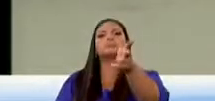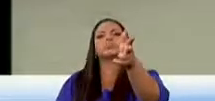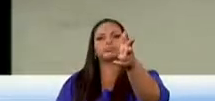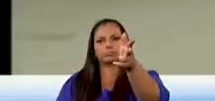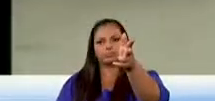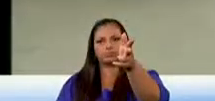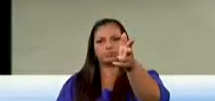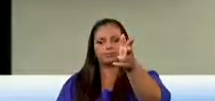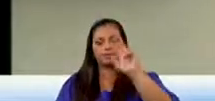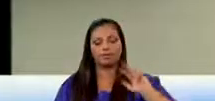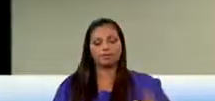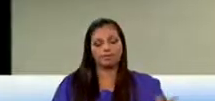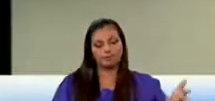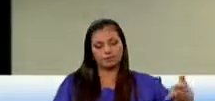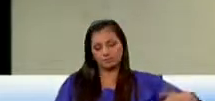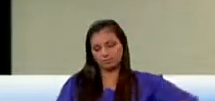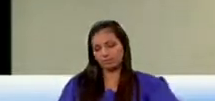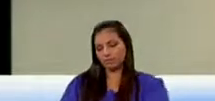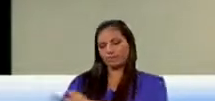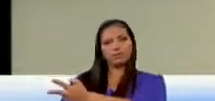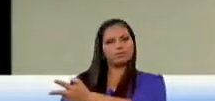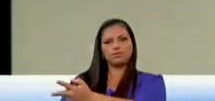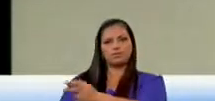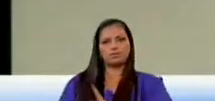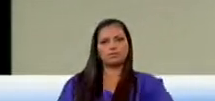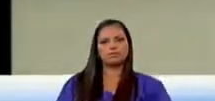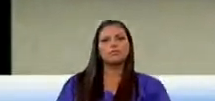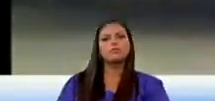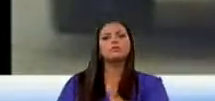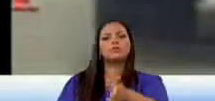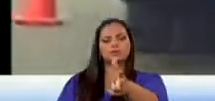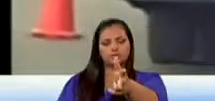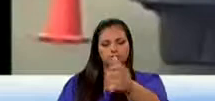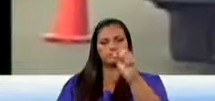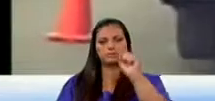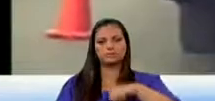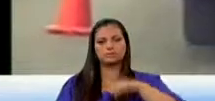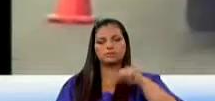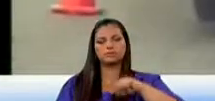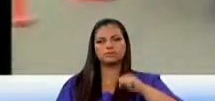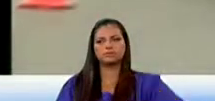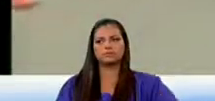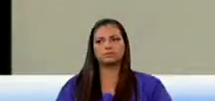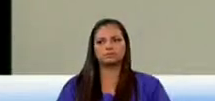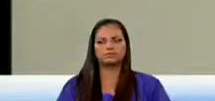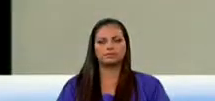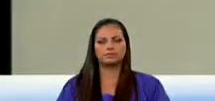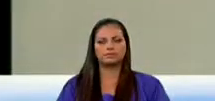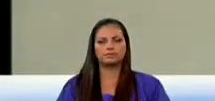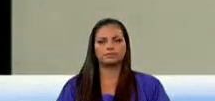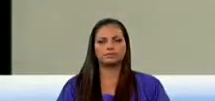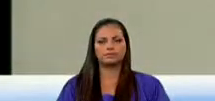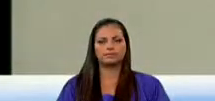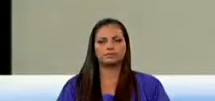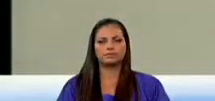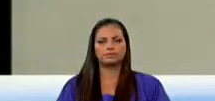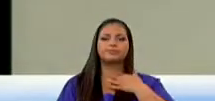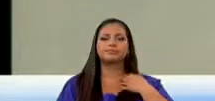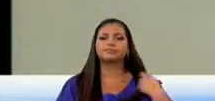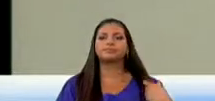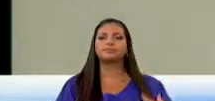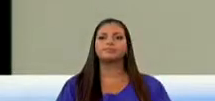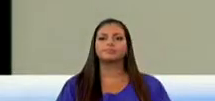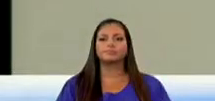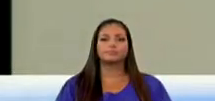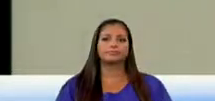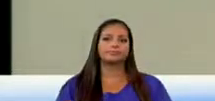ese bus está recogiendo los pasajeros. Si otra de esas personas quiere otro vehículo, no le para. Simplemente no le para, tiene que darse